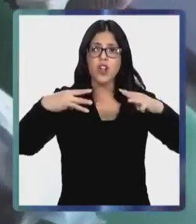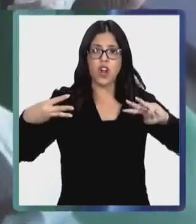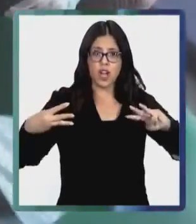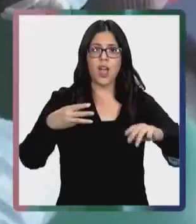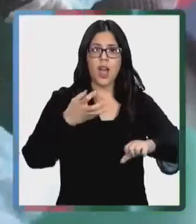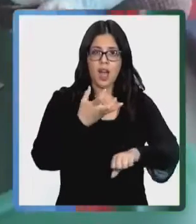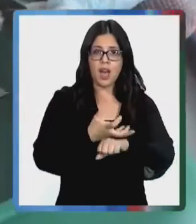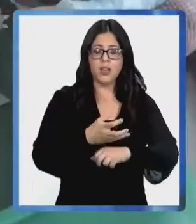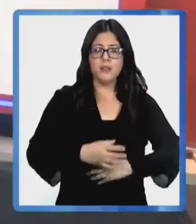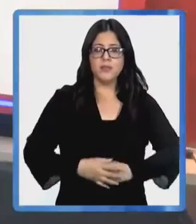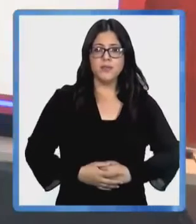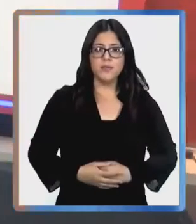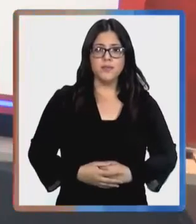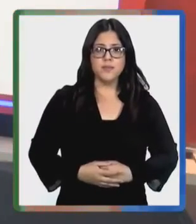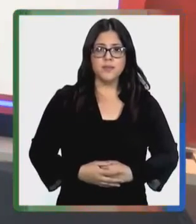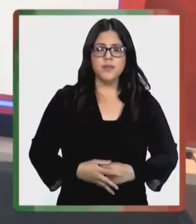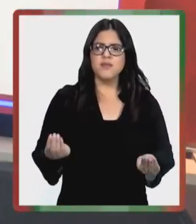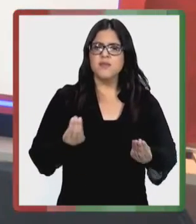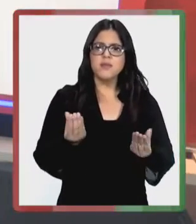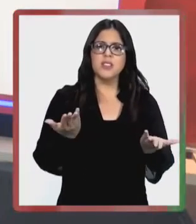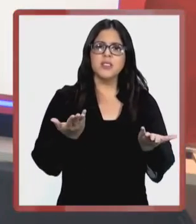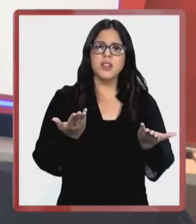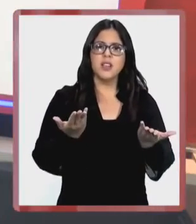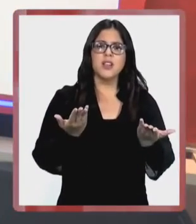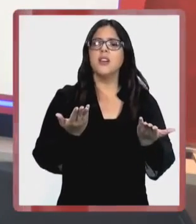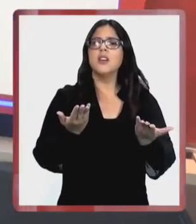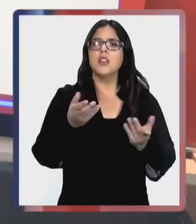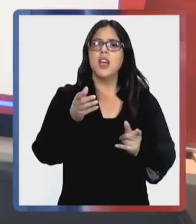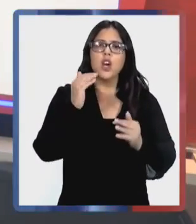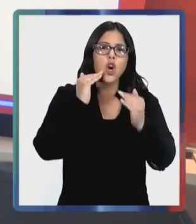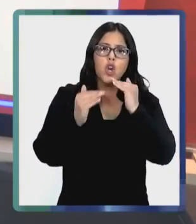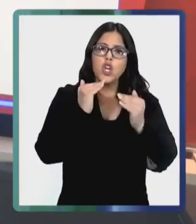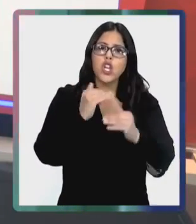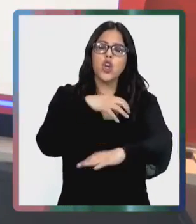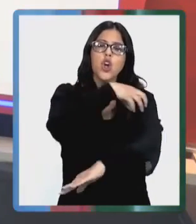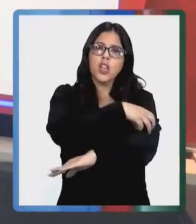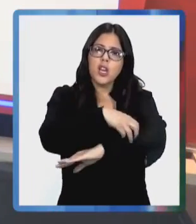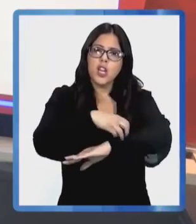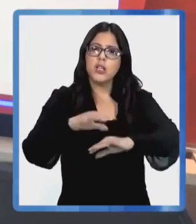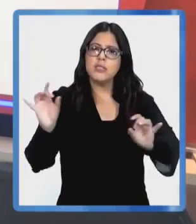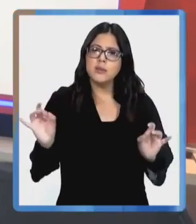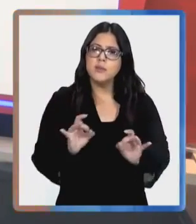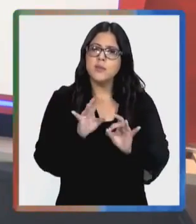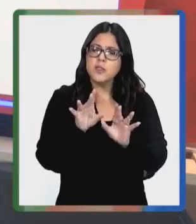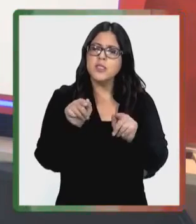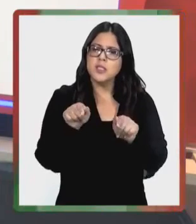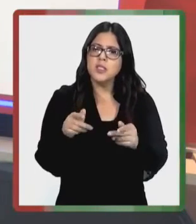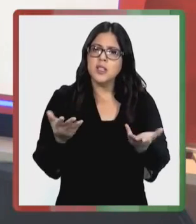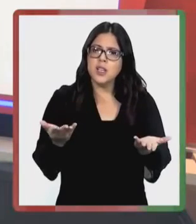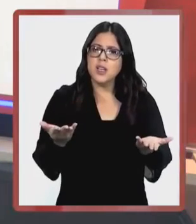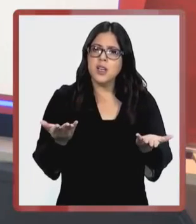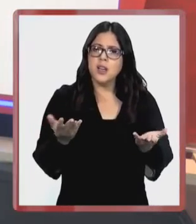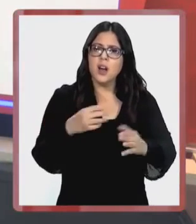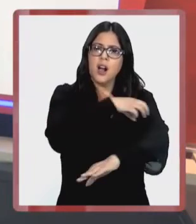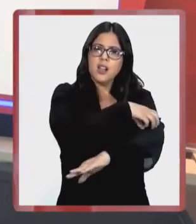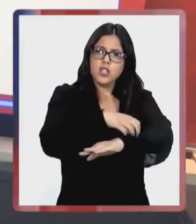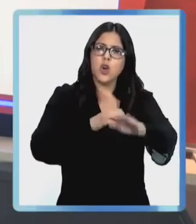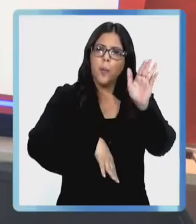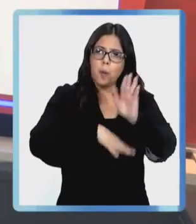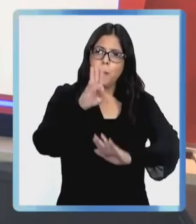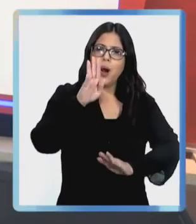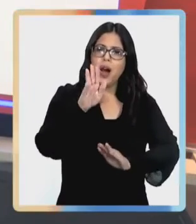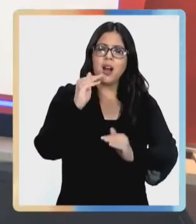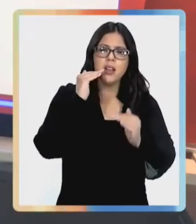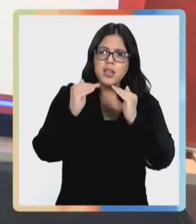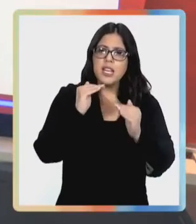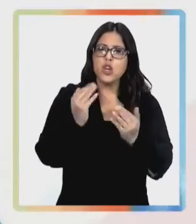virtual. ¿Qué ocurre con los pacientes de regiones? ¿Tienen pacientes de regiones? Y si es que si fuese así, ¿cuáles son las regiones que tienen más